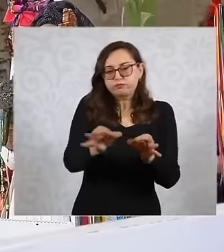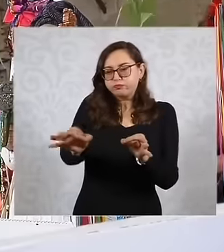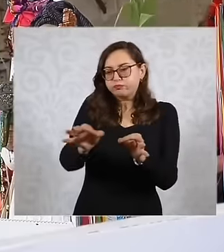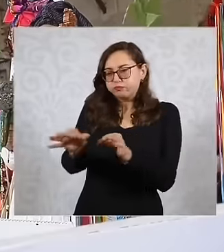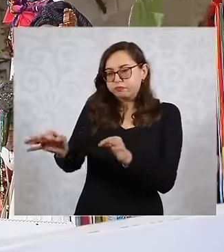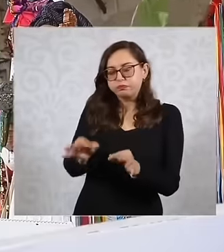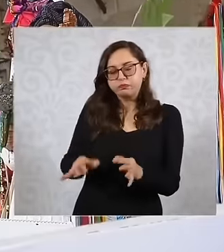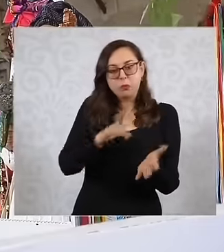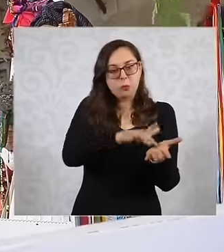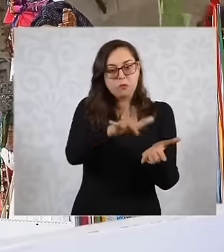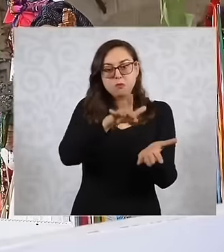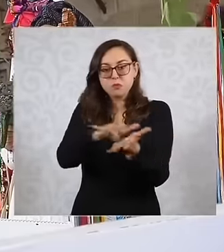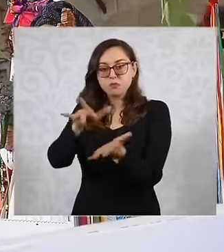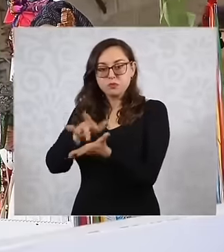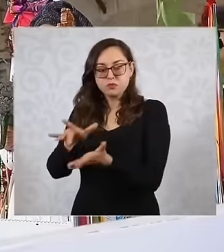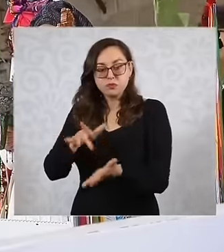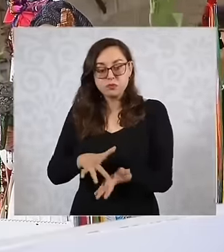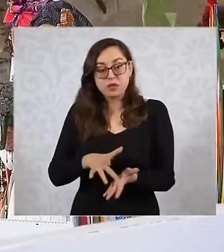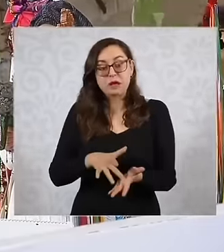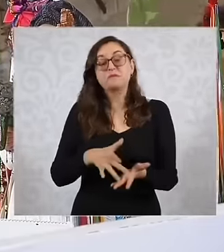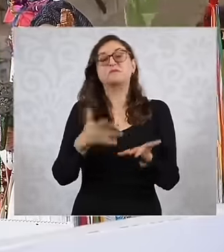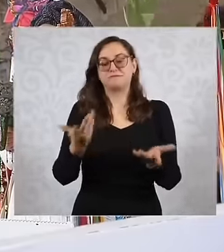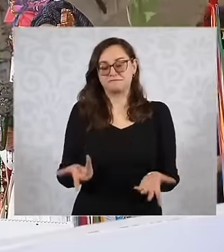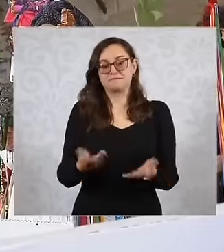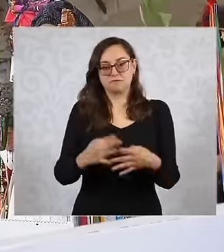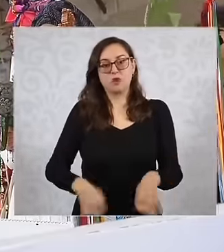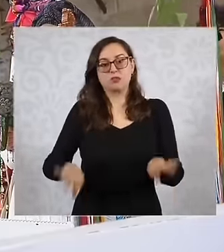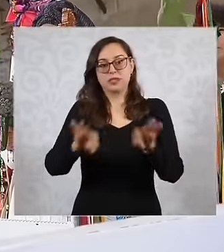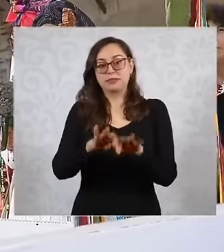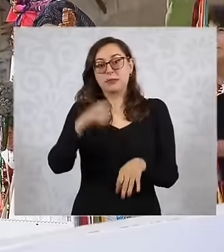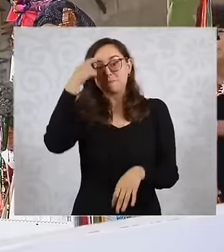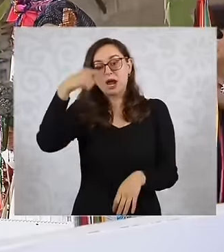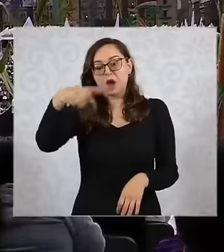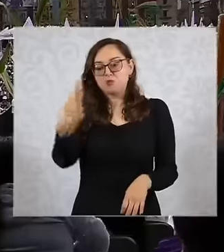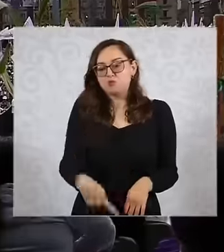ello vamos a aumentar la producción de alimentos.